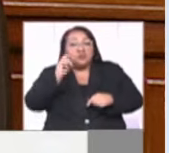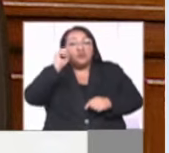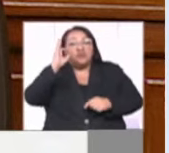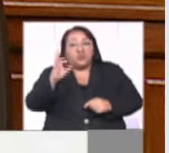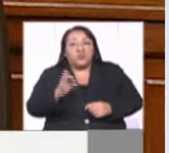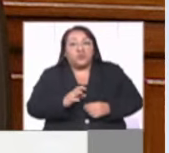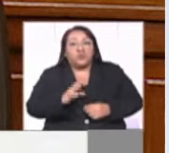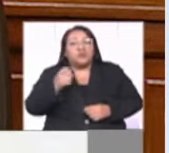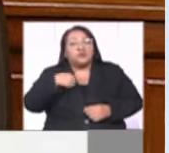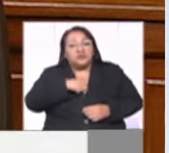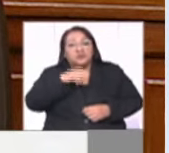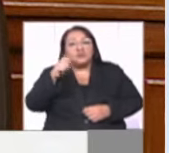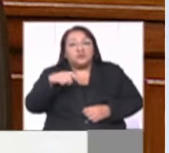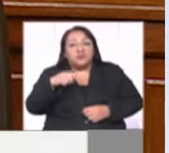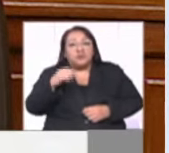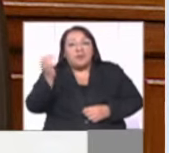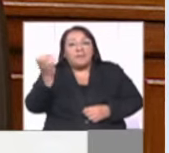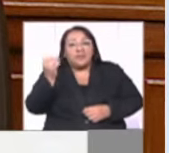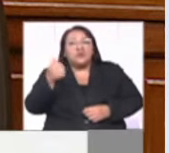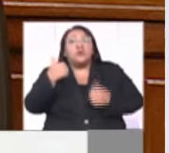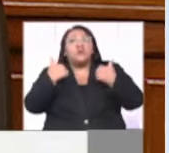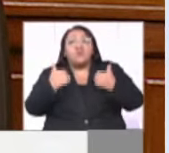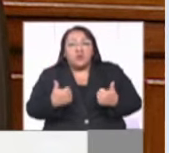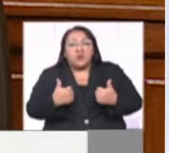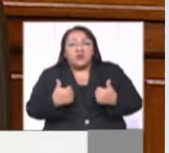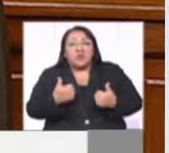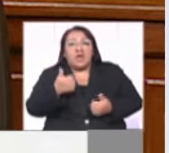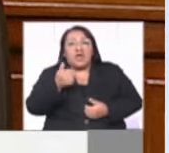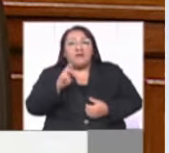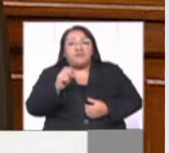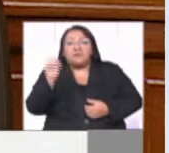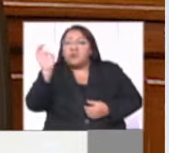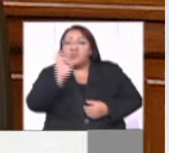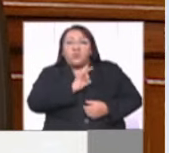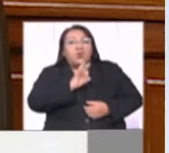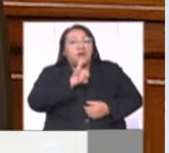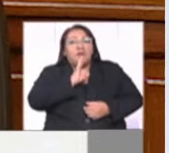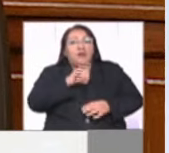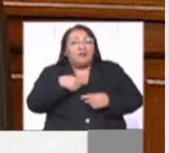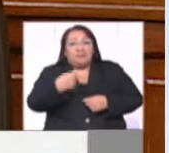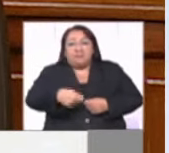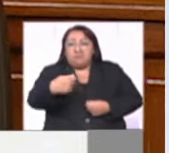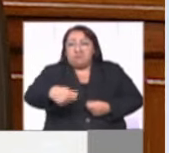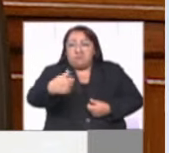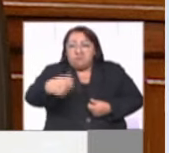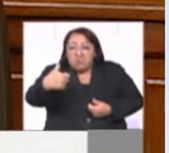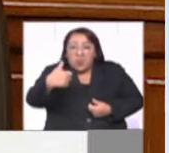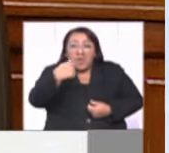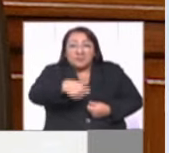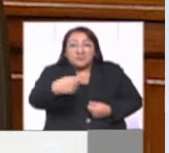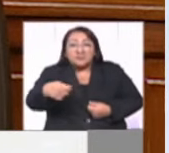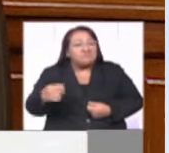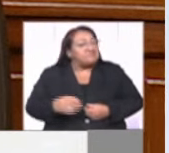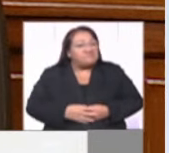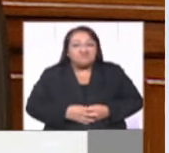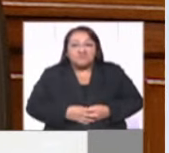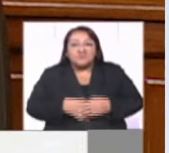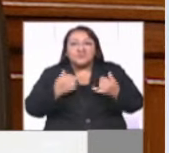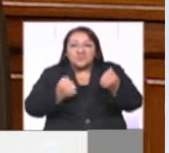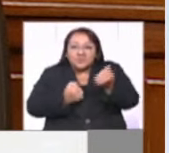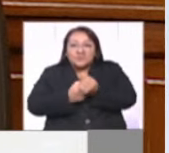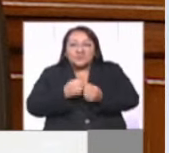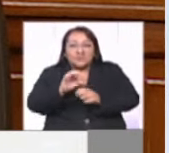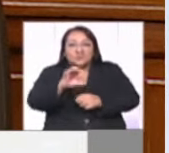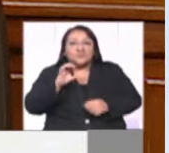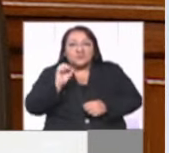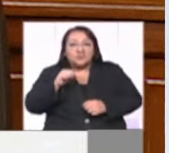futuro. Necesitamos pensiones dignas. Las AFPs nunca darán pensiones con calidad de vida. Hoy apoyaremos este